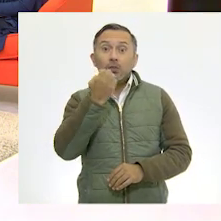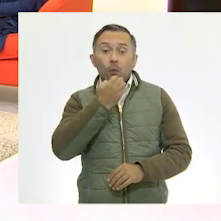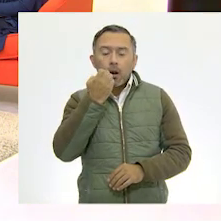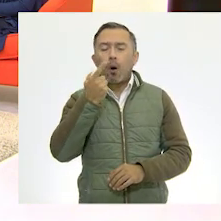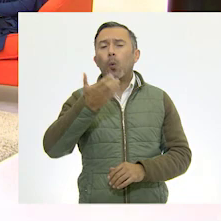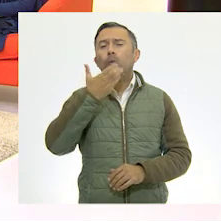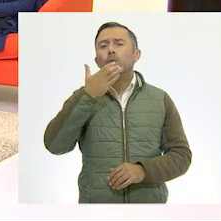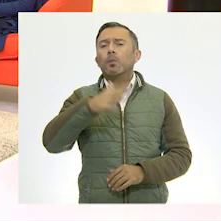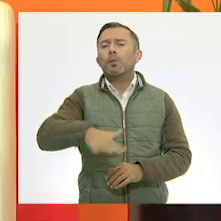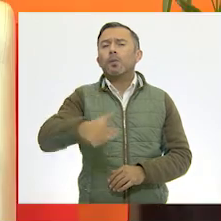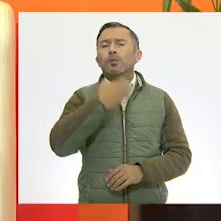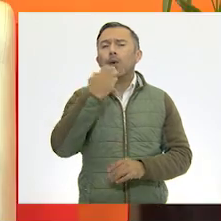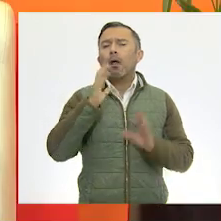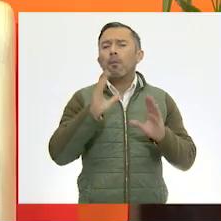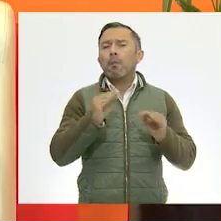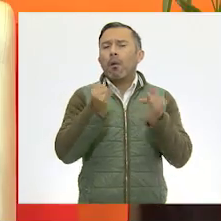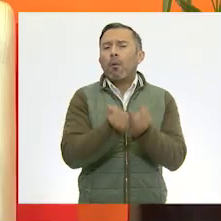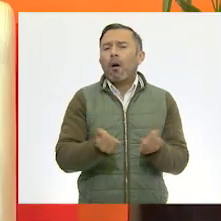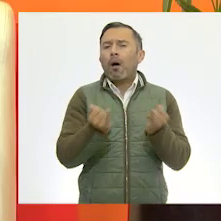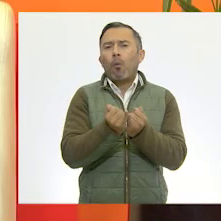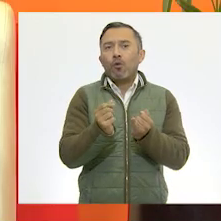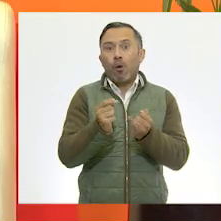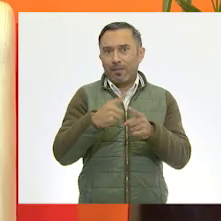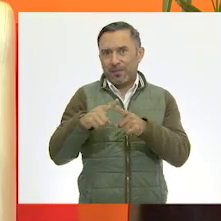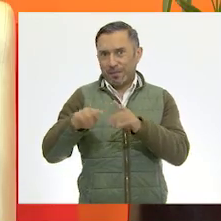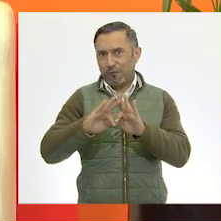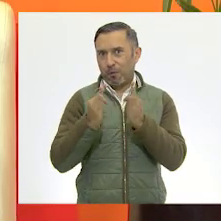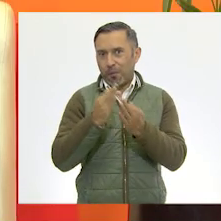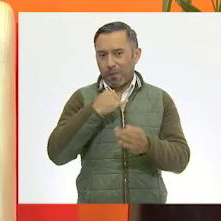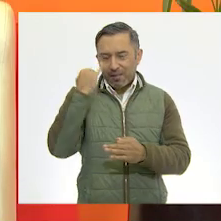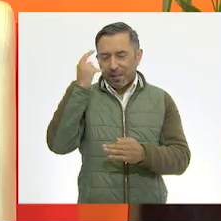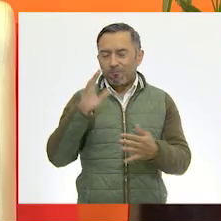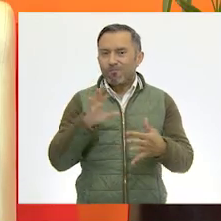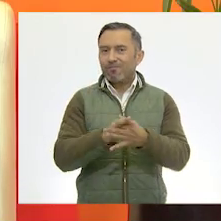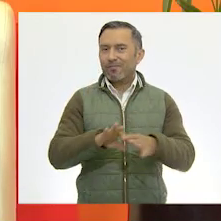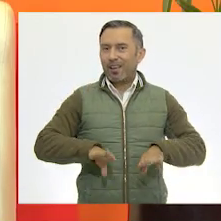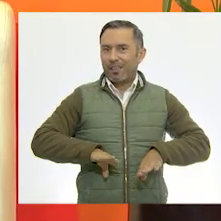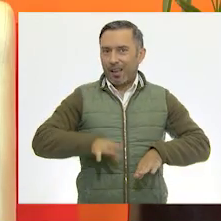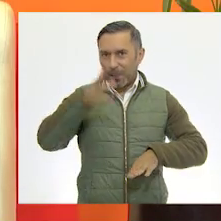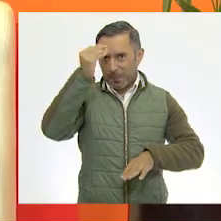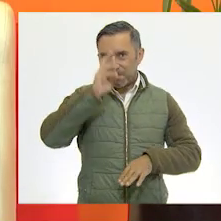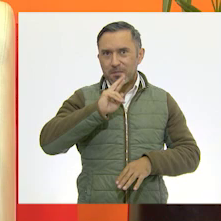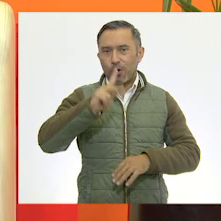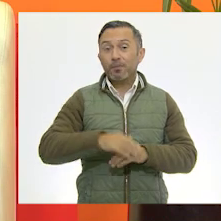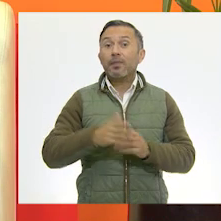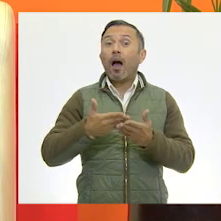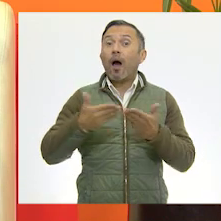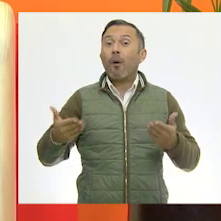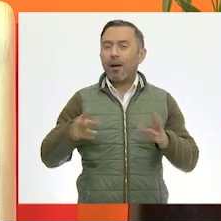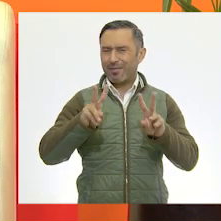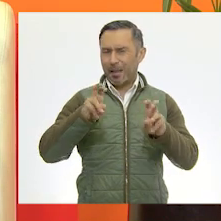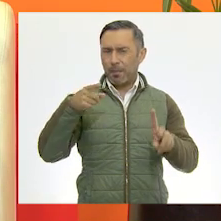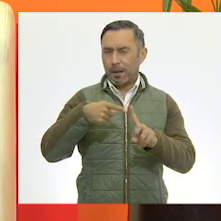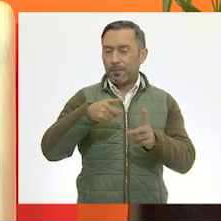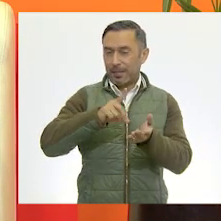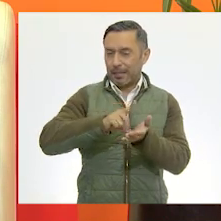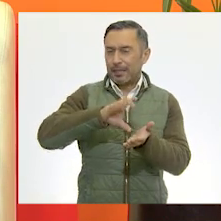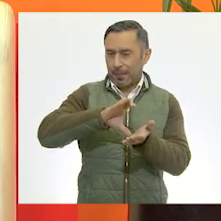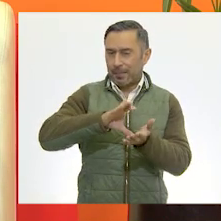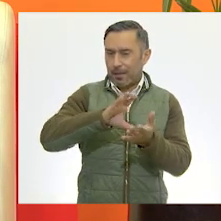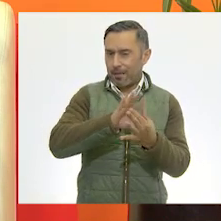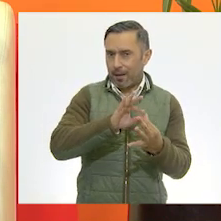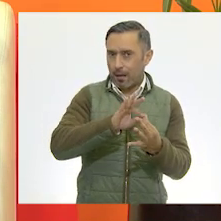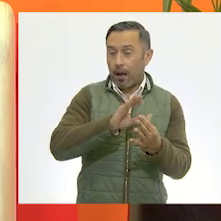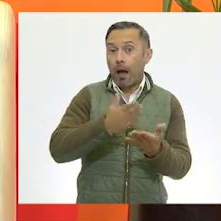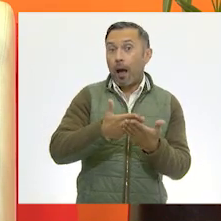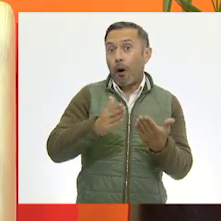de sus estudiantes. Si bien hemos conversado sobre alumnas y alumnos con discapacidad, ahora me gustaría invitarles a ver un video en